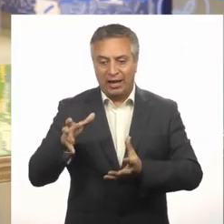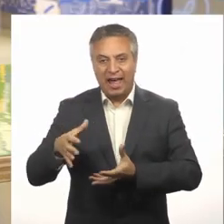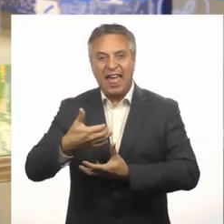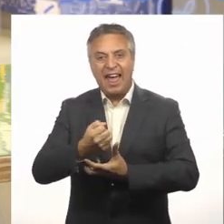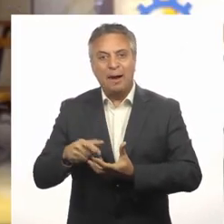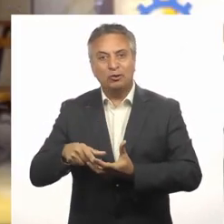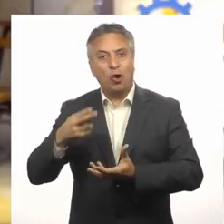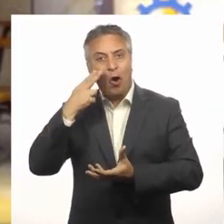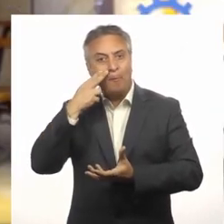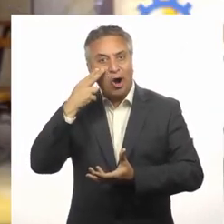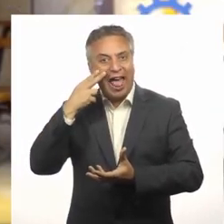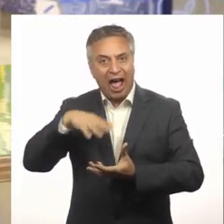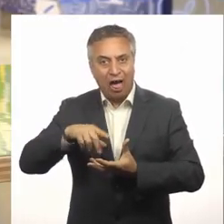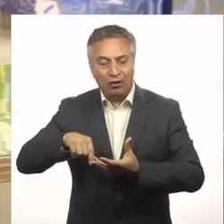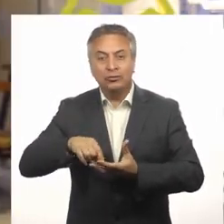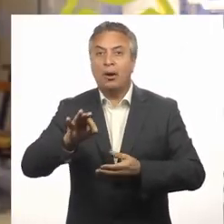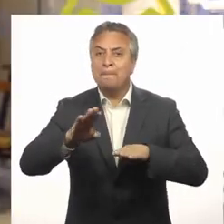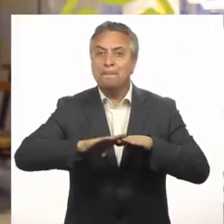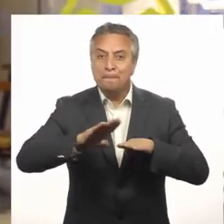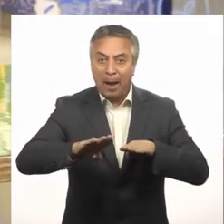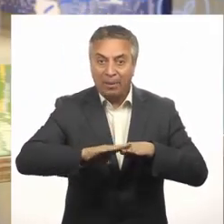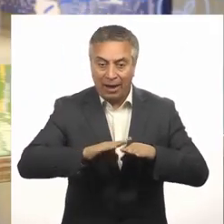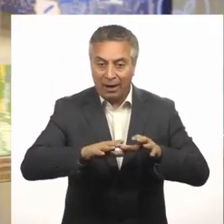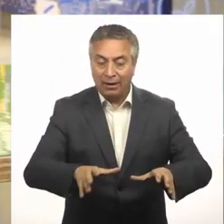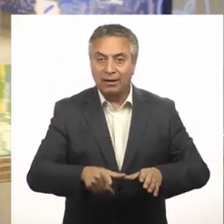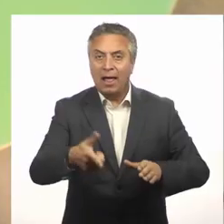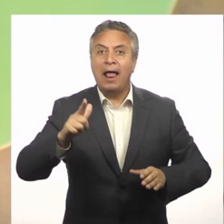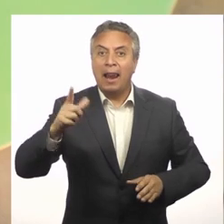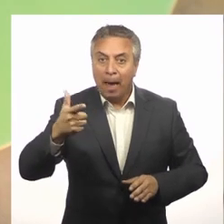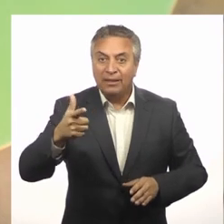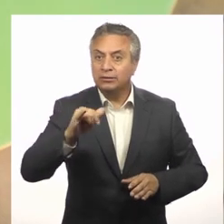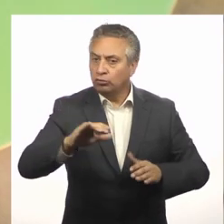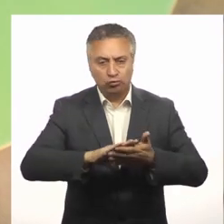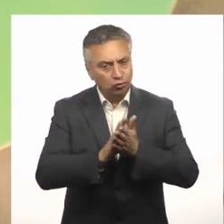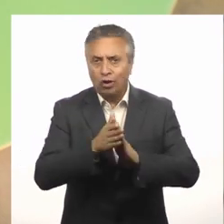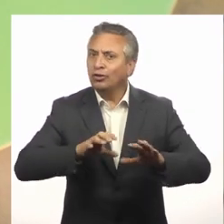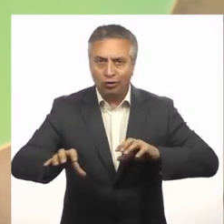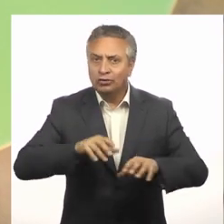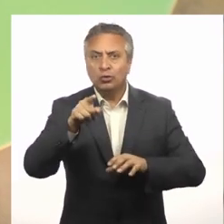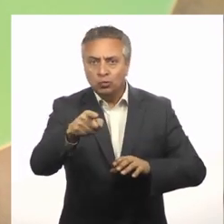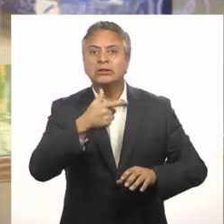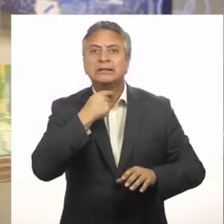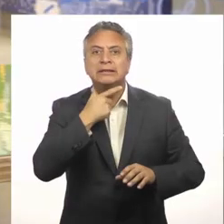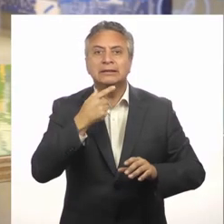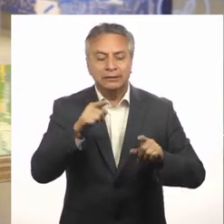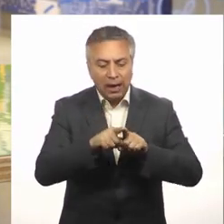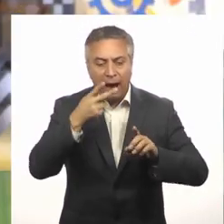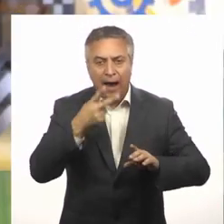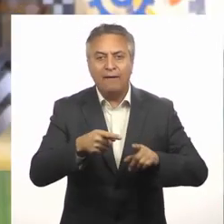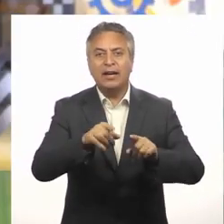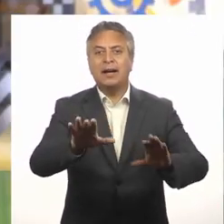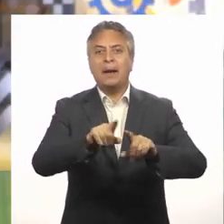juguera, papel, lápiz y todas las cosas a las cuales quieras medirles el pH. Por